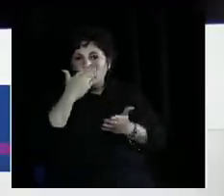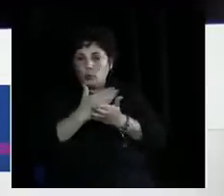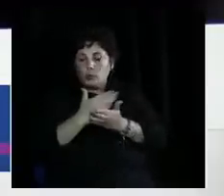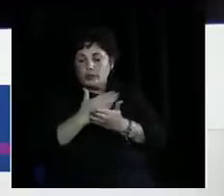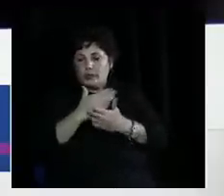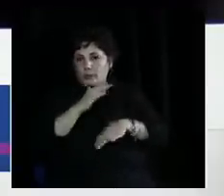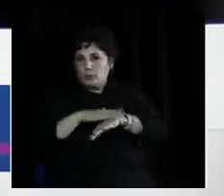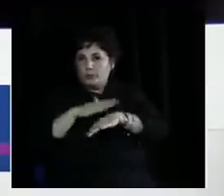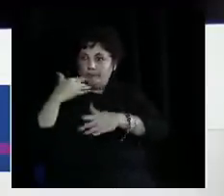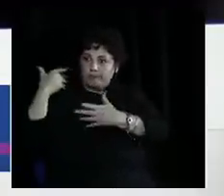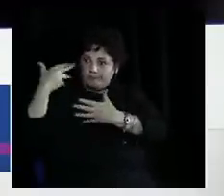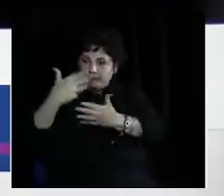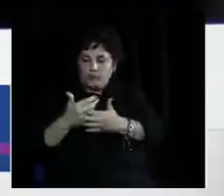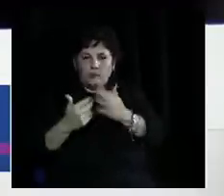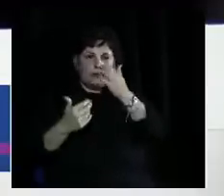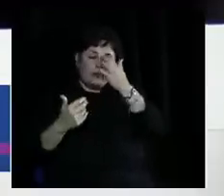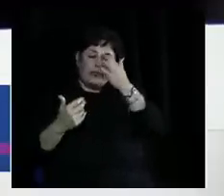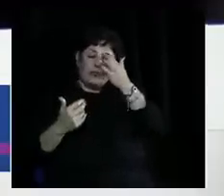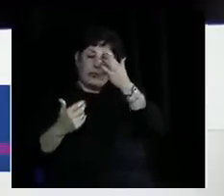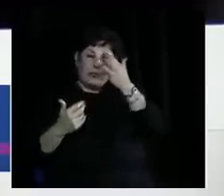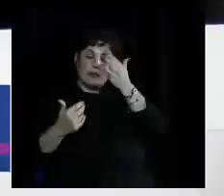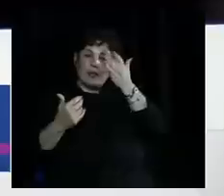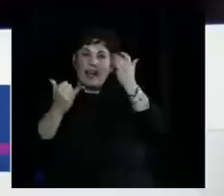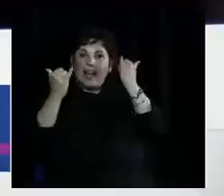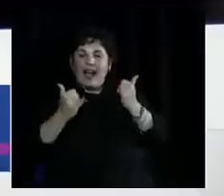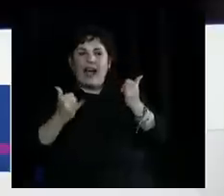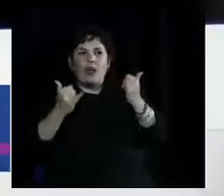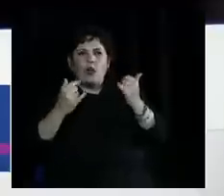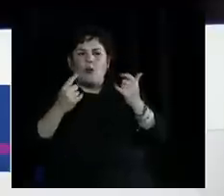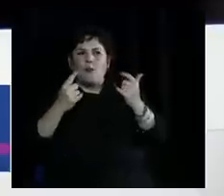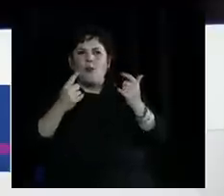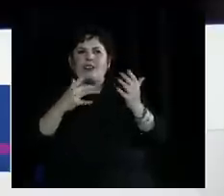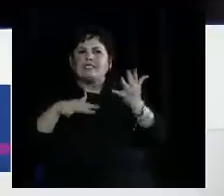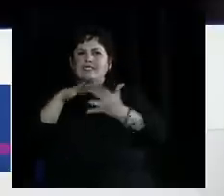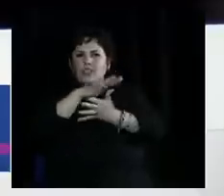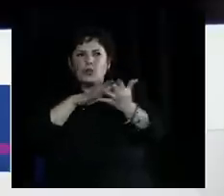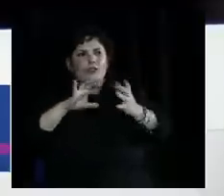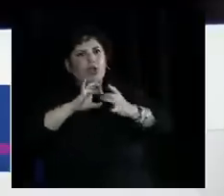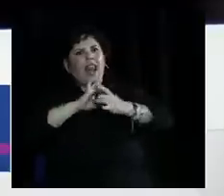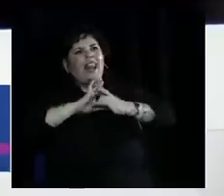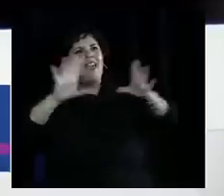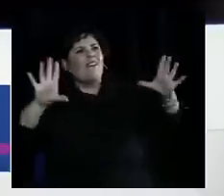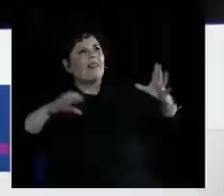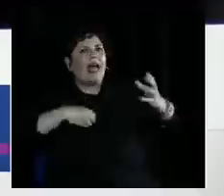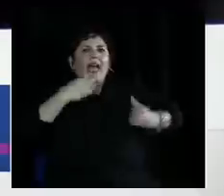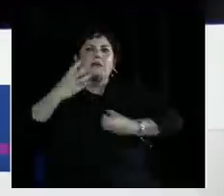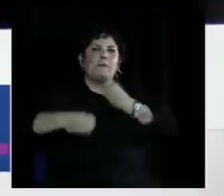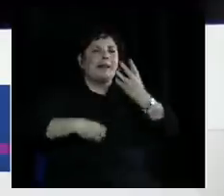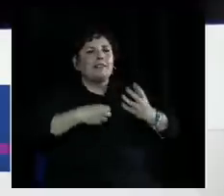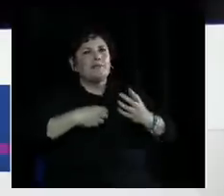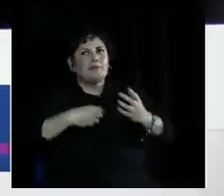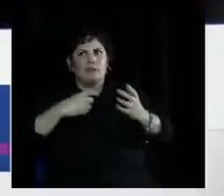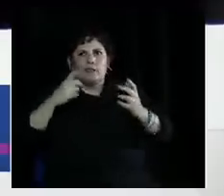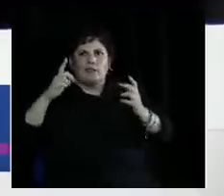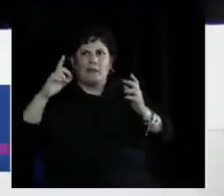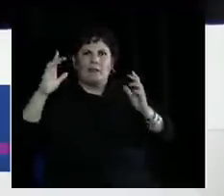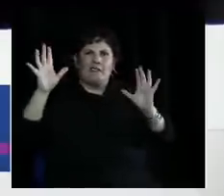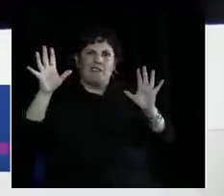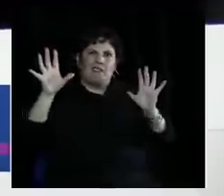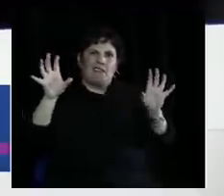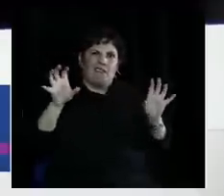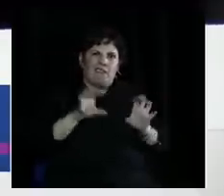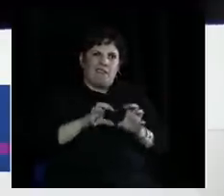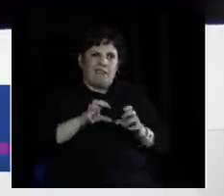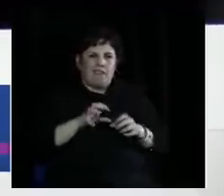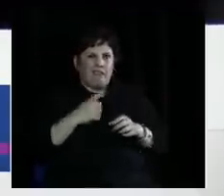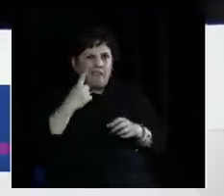tiempo es que hay un deterioro de la situación de libertad de expresión en el país, eso es evidente, no solo por los casos que